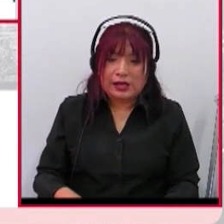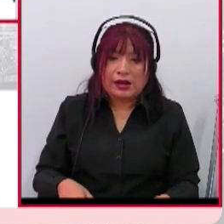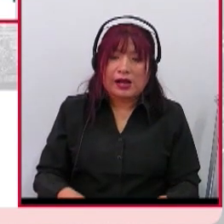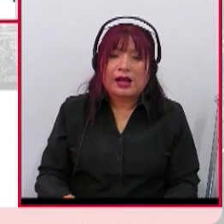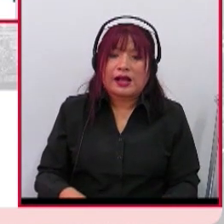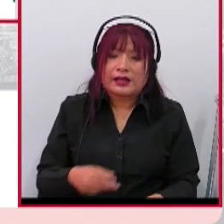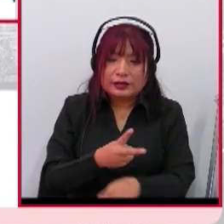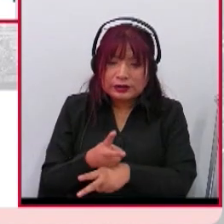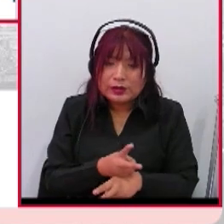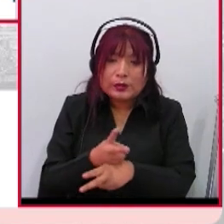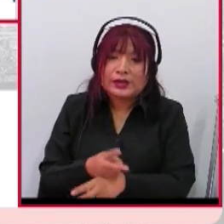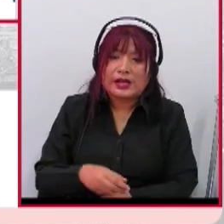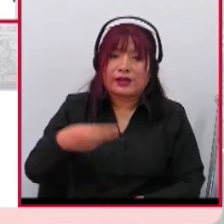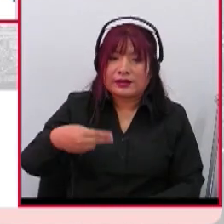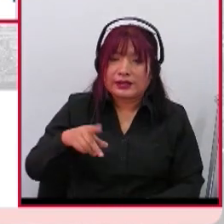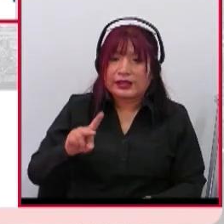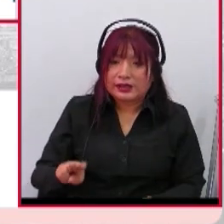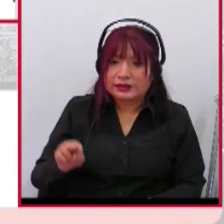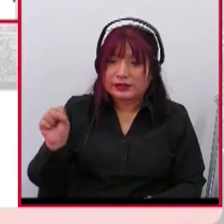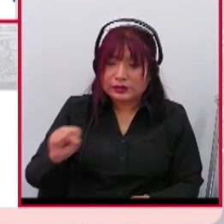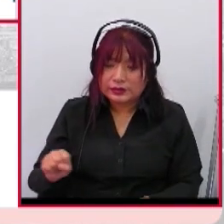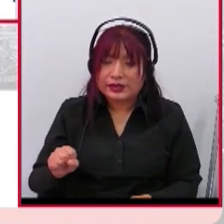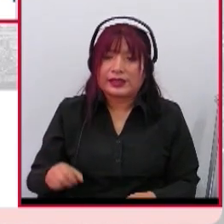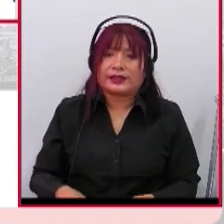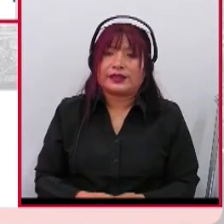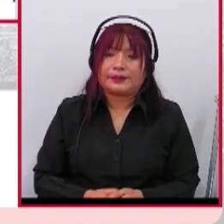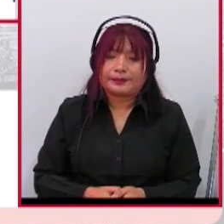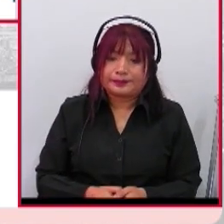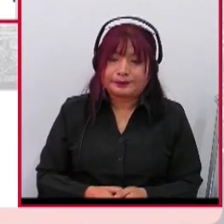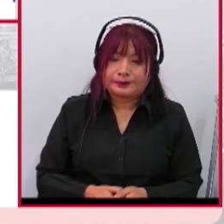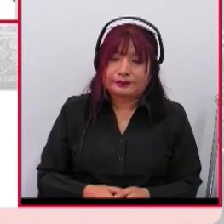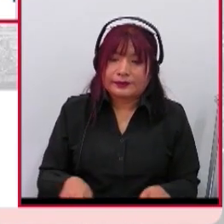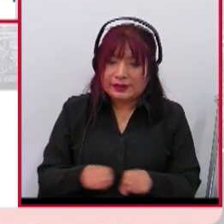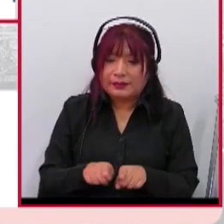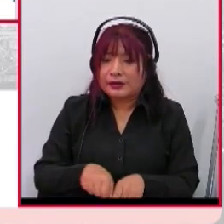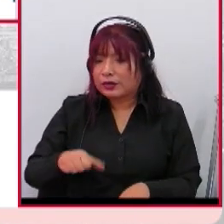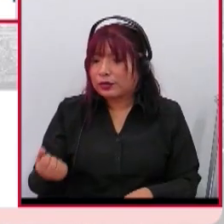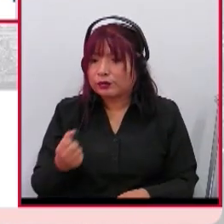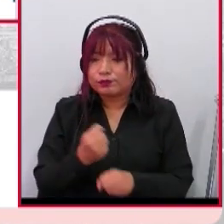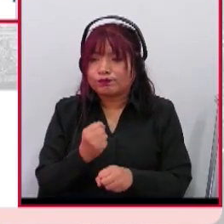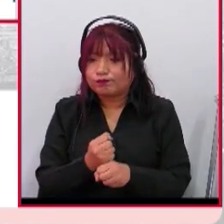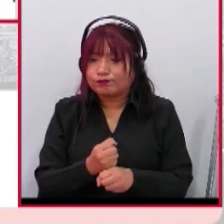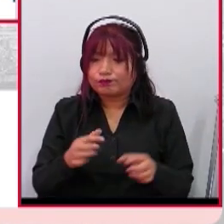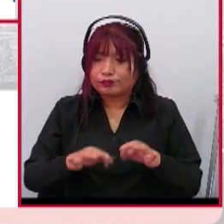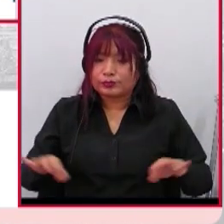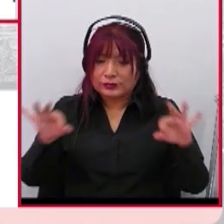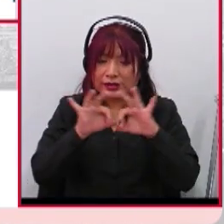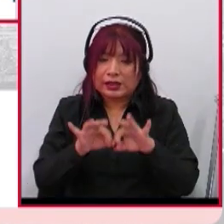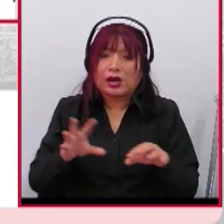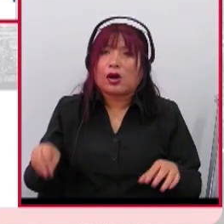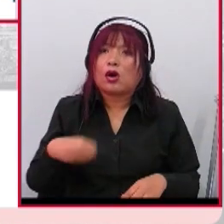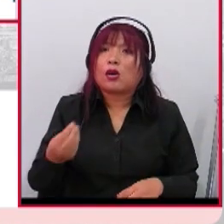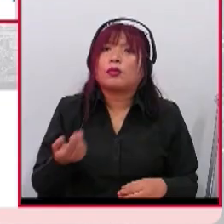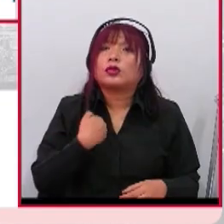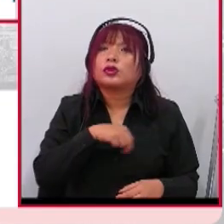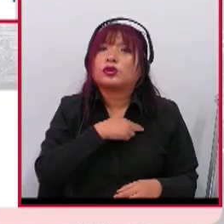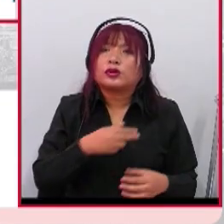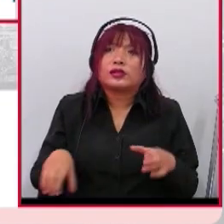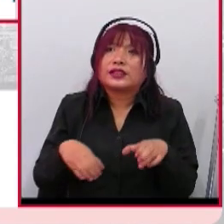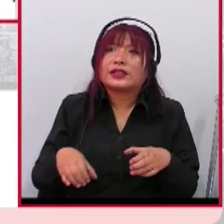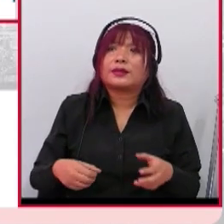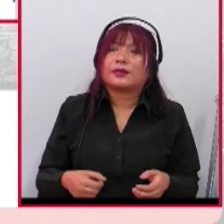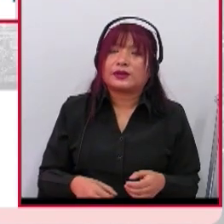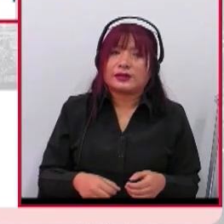sistemas redundantes. El otro tema que también trabajamos bastante fue el tema de la mantenibilidad. ¿Cómo hacemos que la planta de